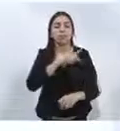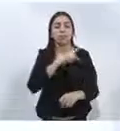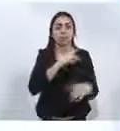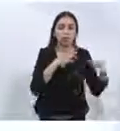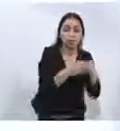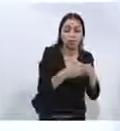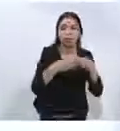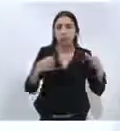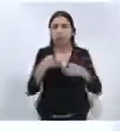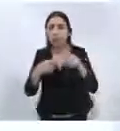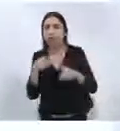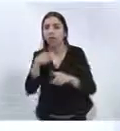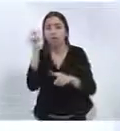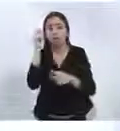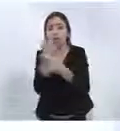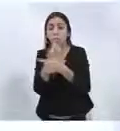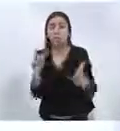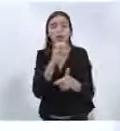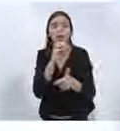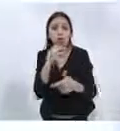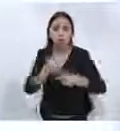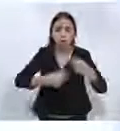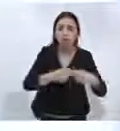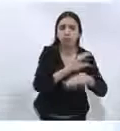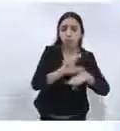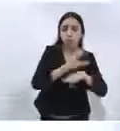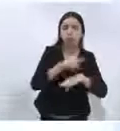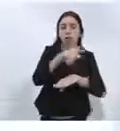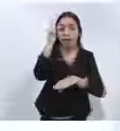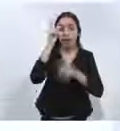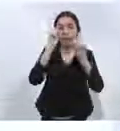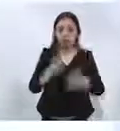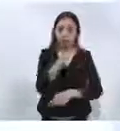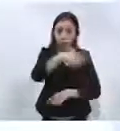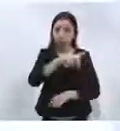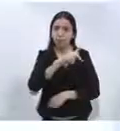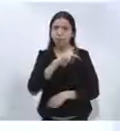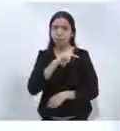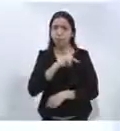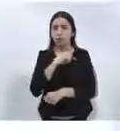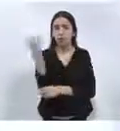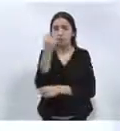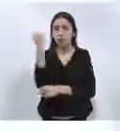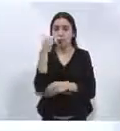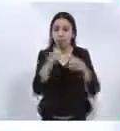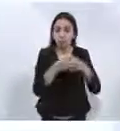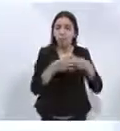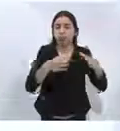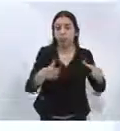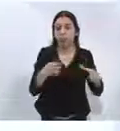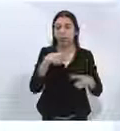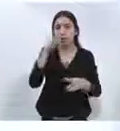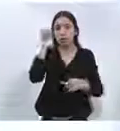que prácticamente no reciben genética. Es importante que ellos crezcan también en genética, no solamente